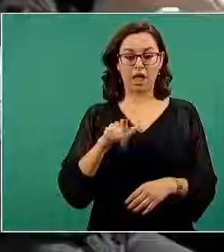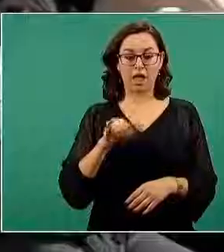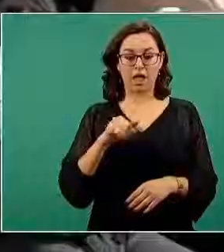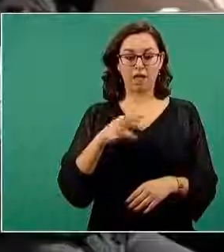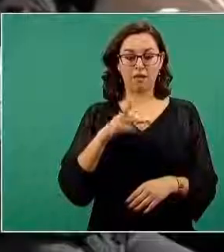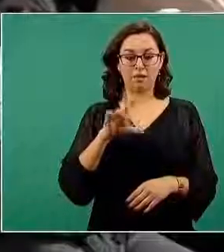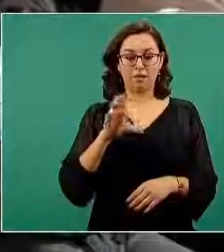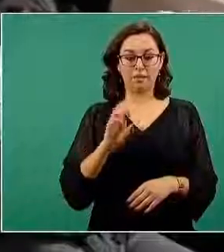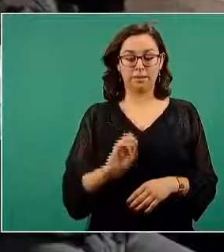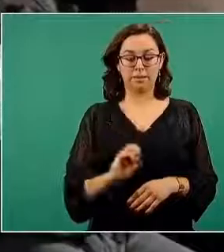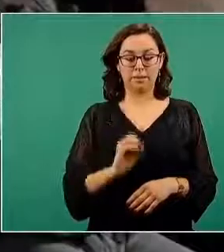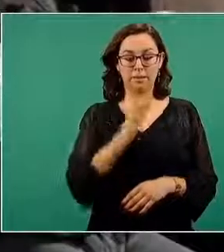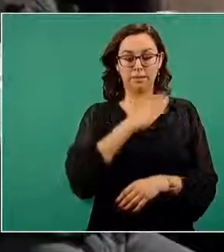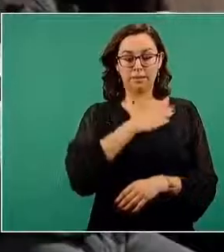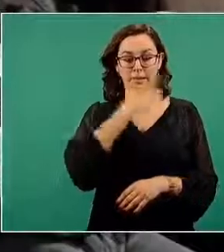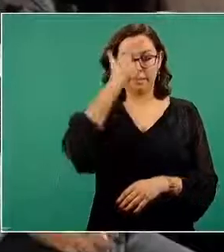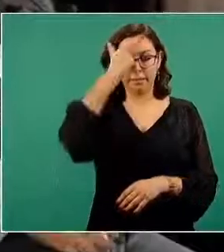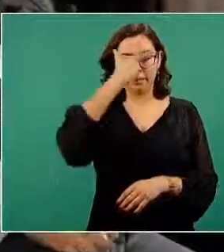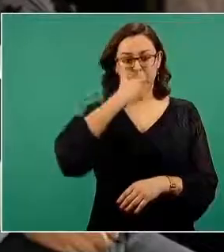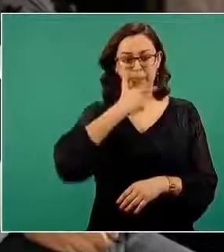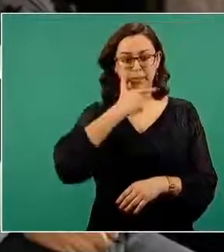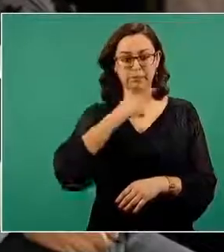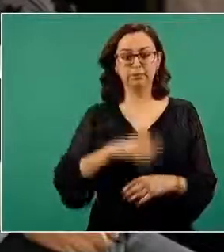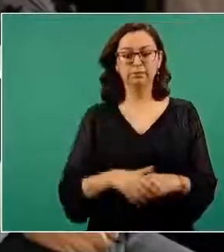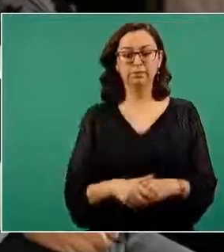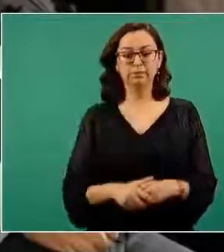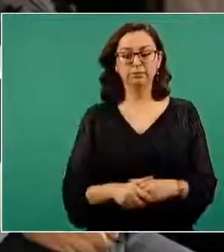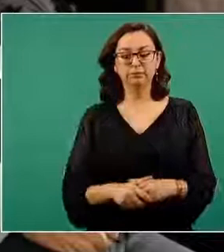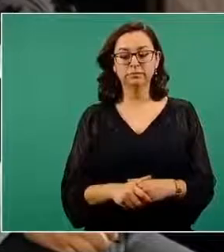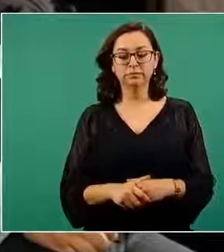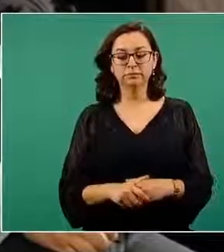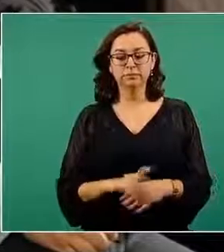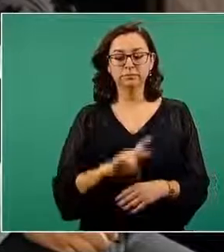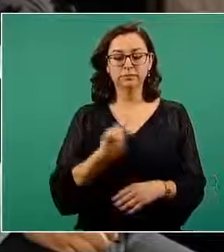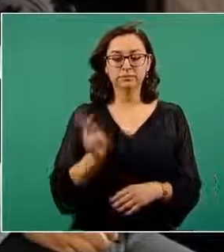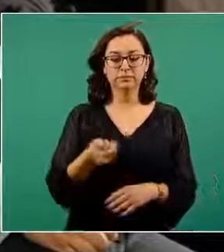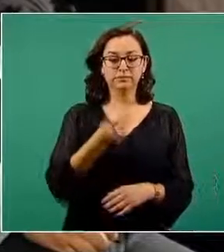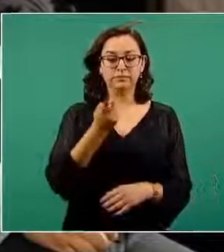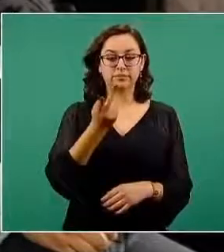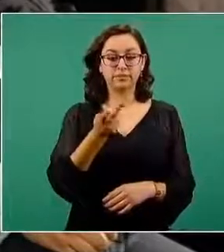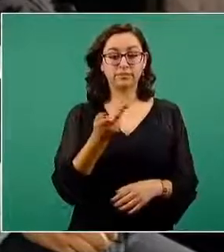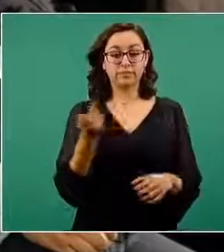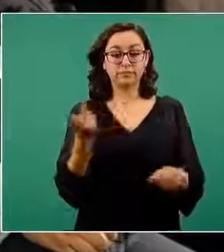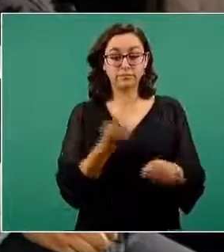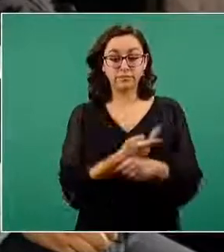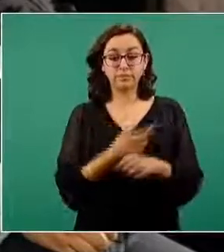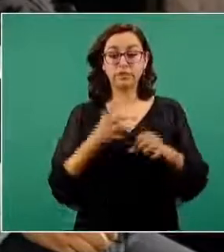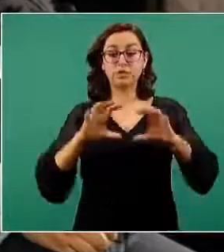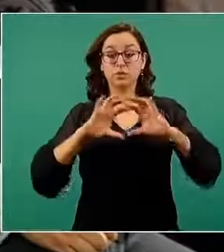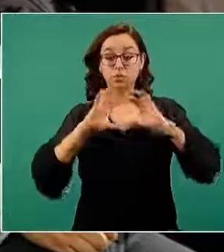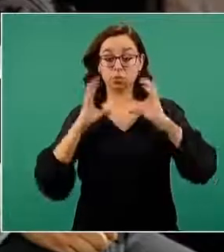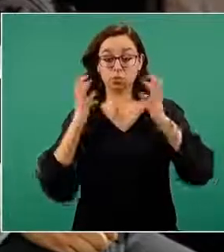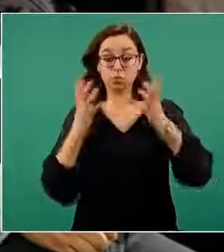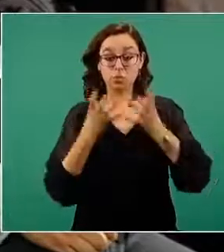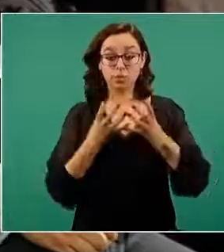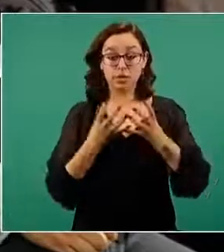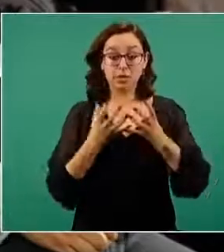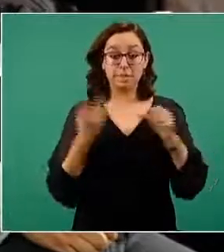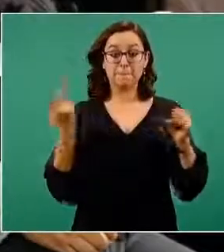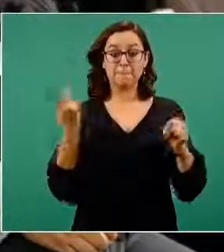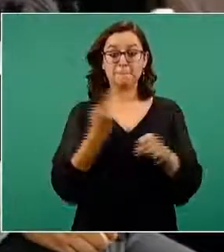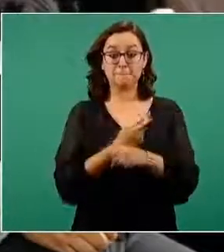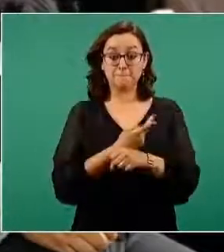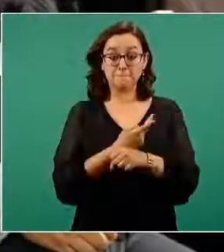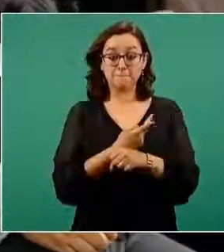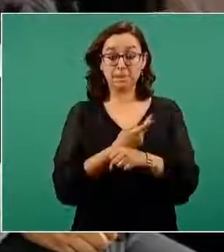Con respecto a, debido a la pandemia, pues se ha presentado un desabasto a nivel mundial en materias primas para